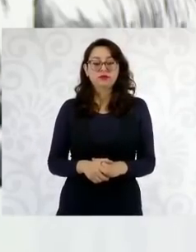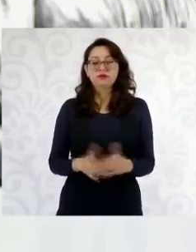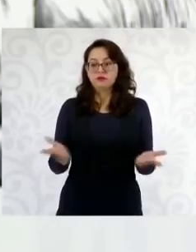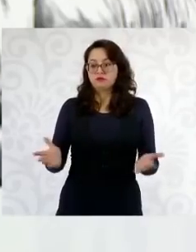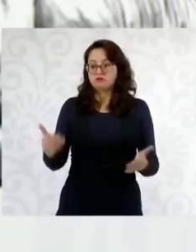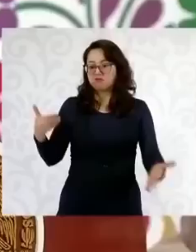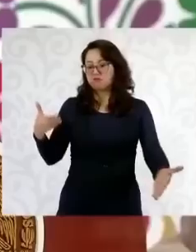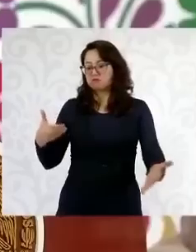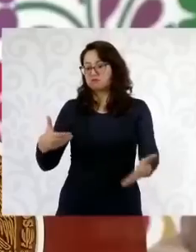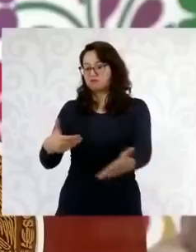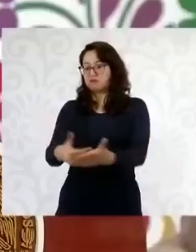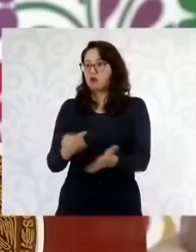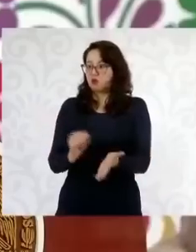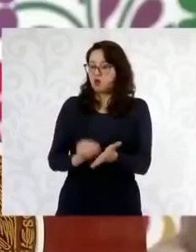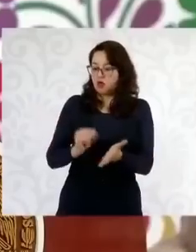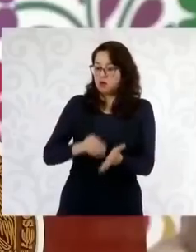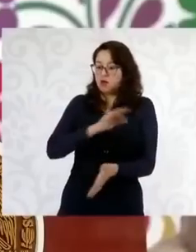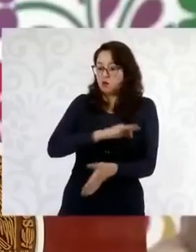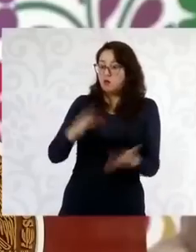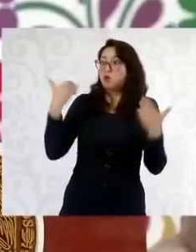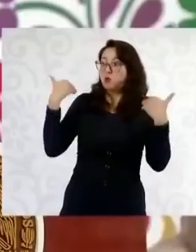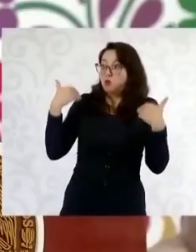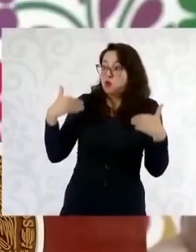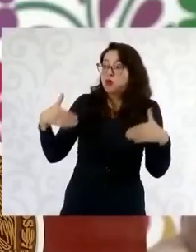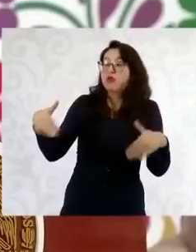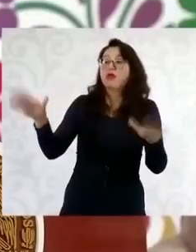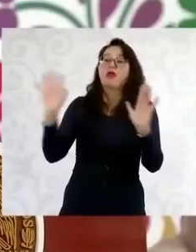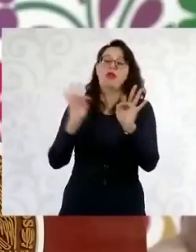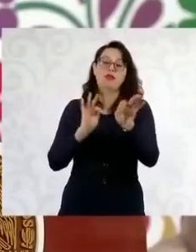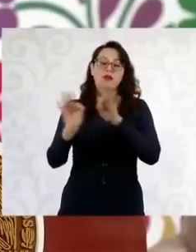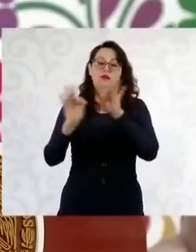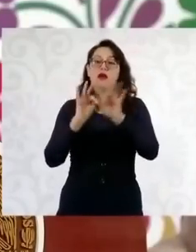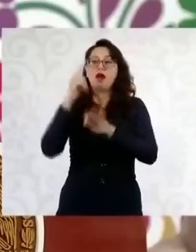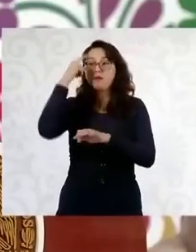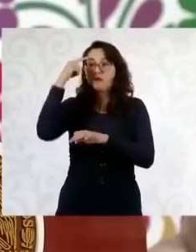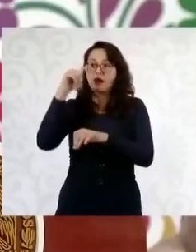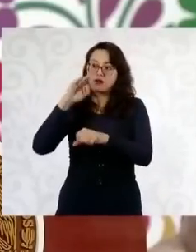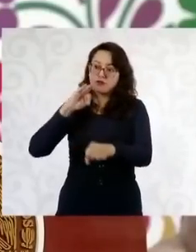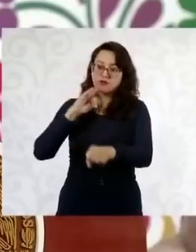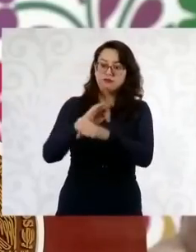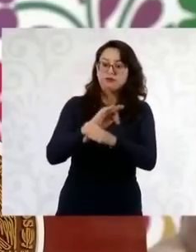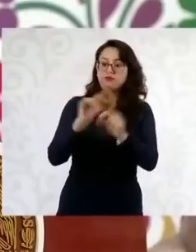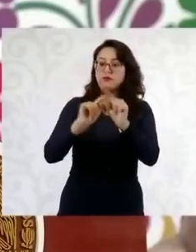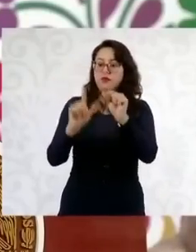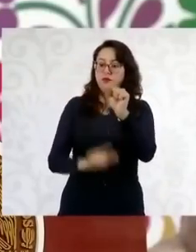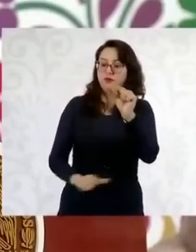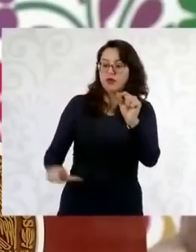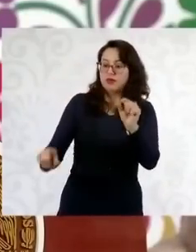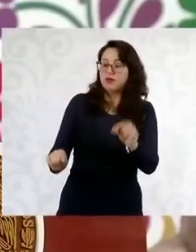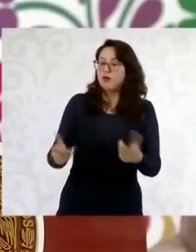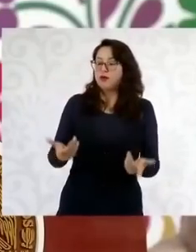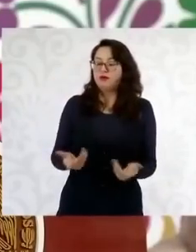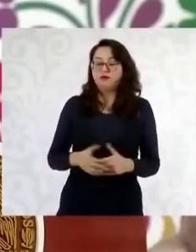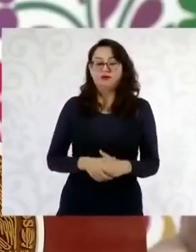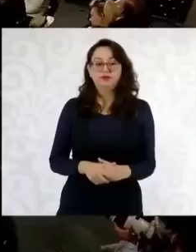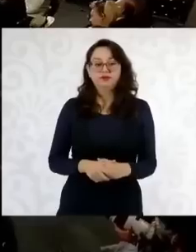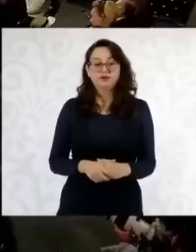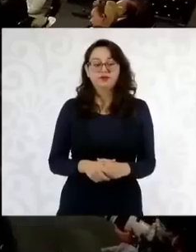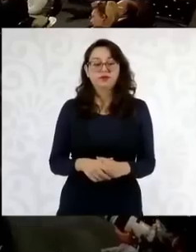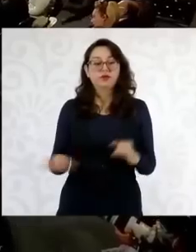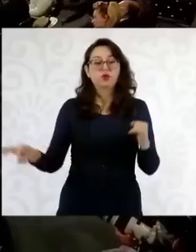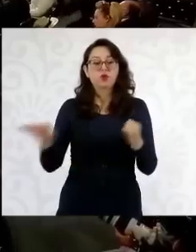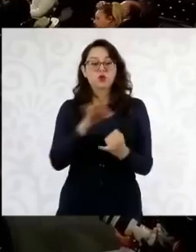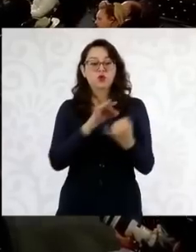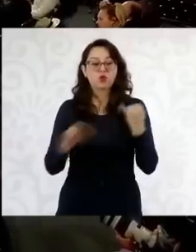todavía algunos meses para resolver a favor de el pueblo y de la nación. Bueno, vamos a